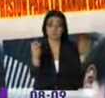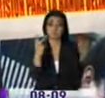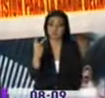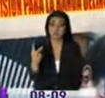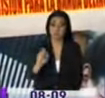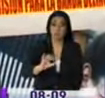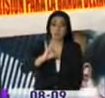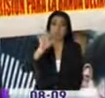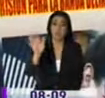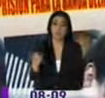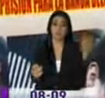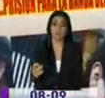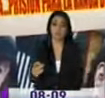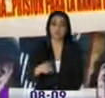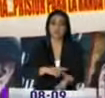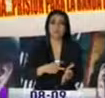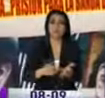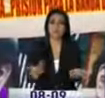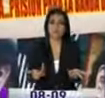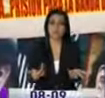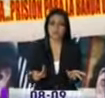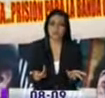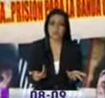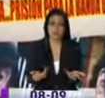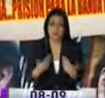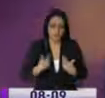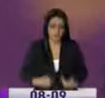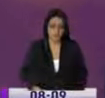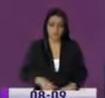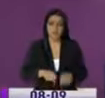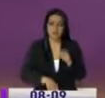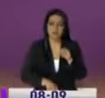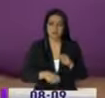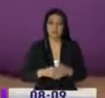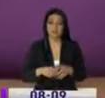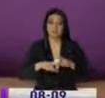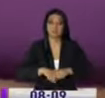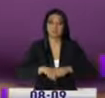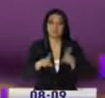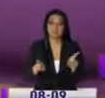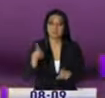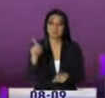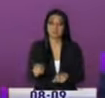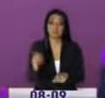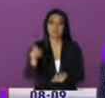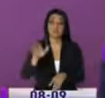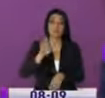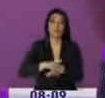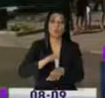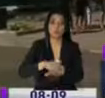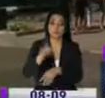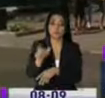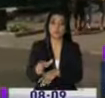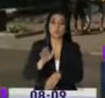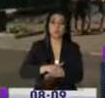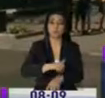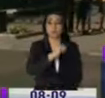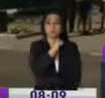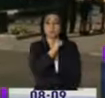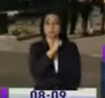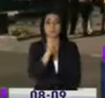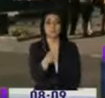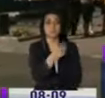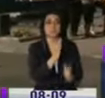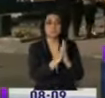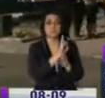pues da a denotar que su afectación claramente. Sin embargo, los presuntos responsables del asalto solicitaron a la